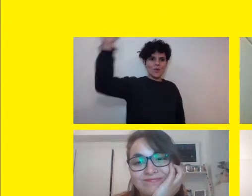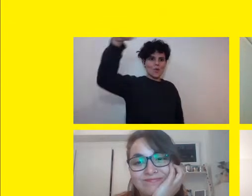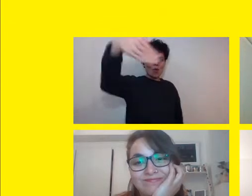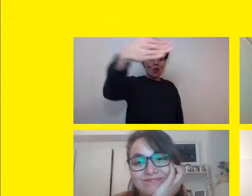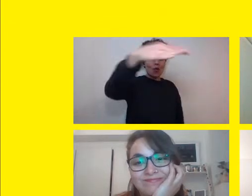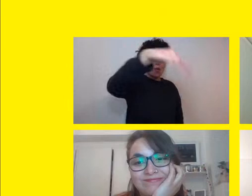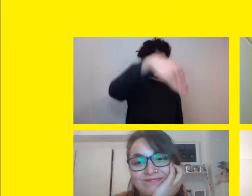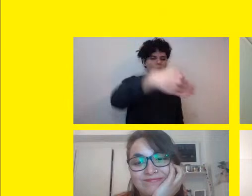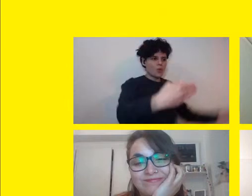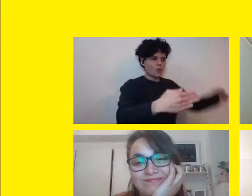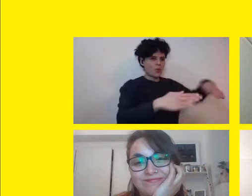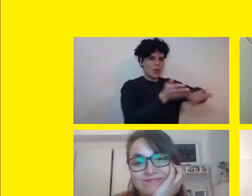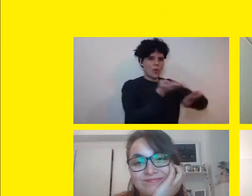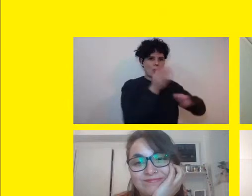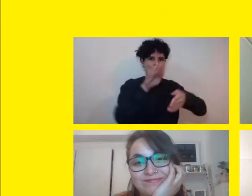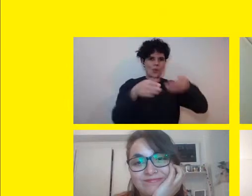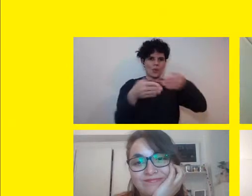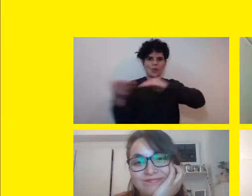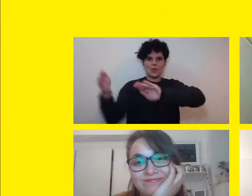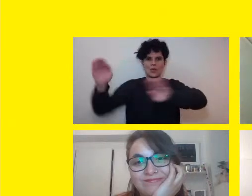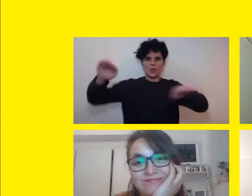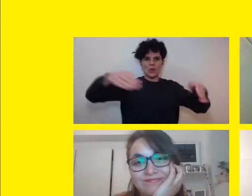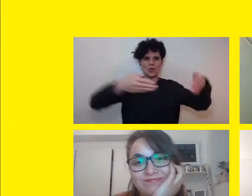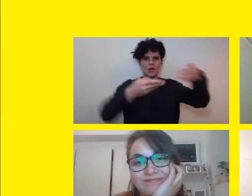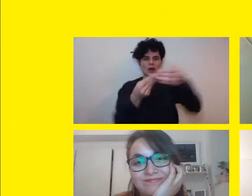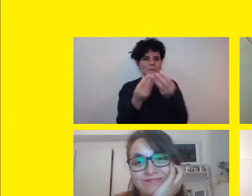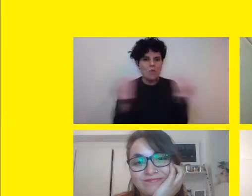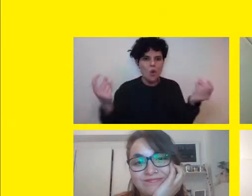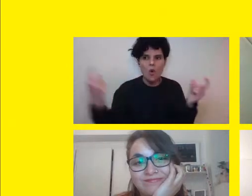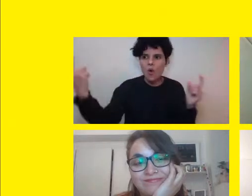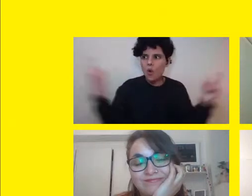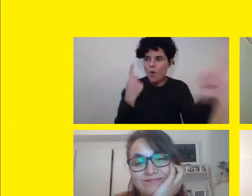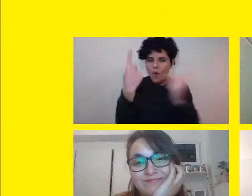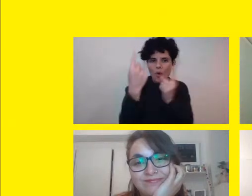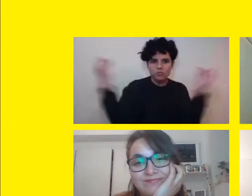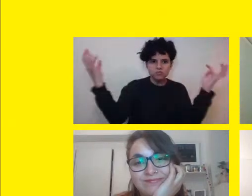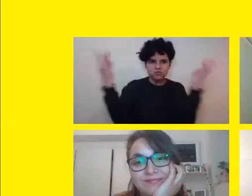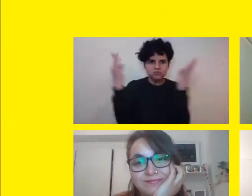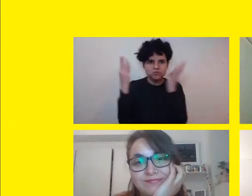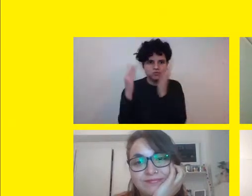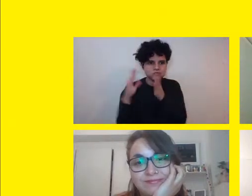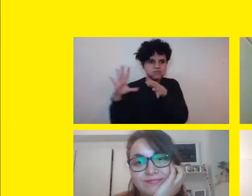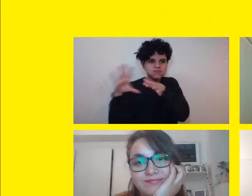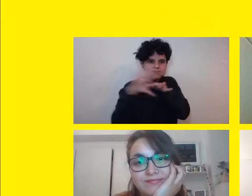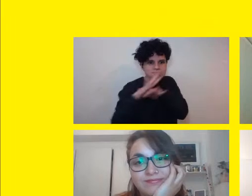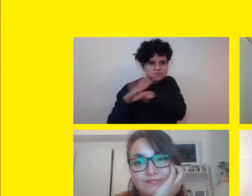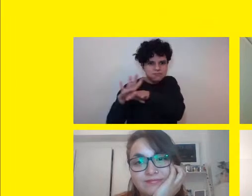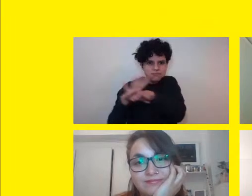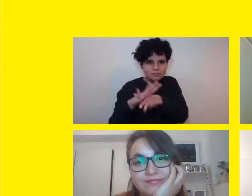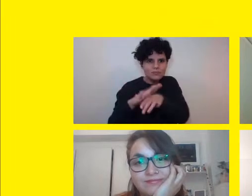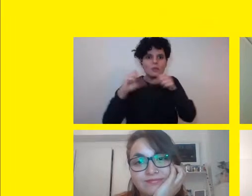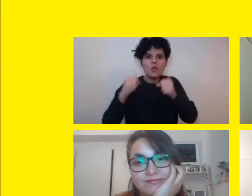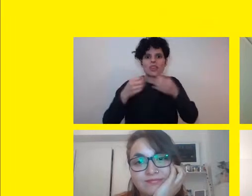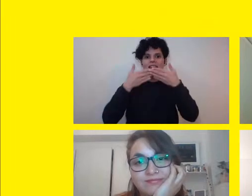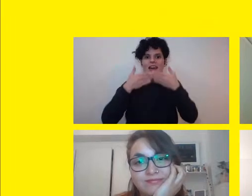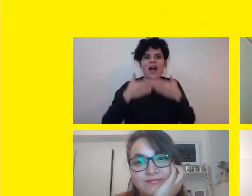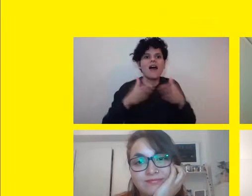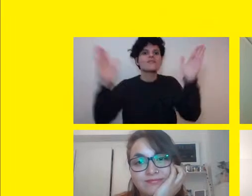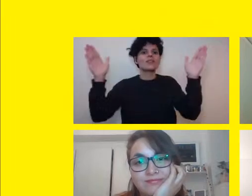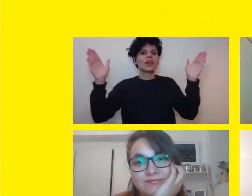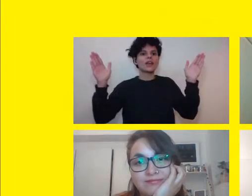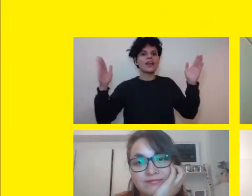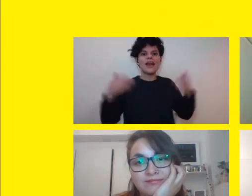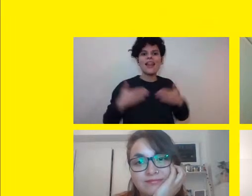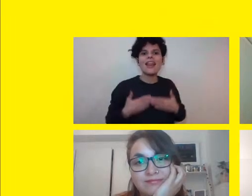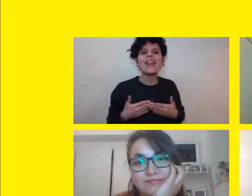peces voladores y que son los que nos deben motivar hoy día a abrir las puertas y las jaulas para que ellos salgan y nosotros